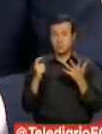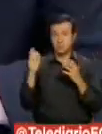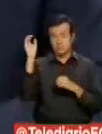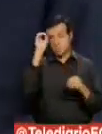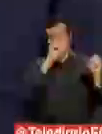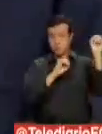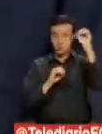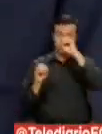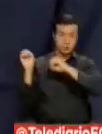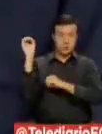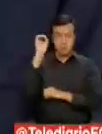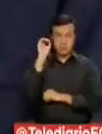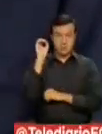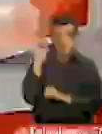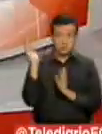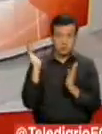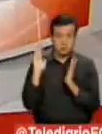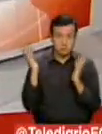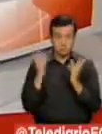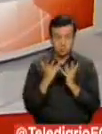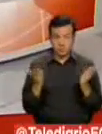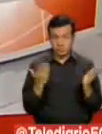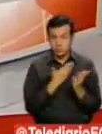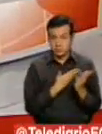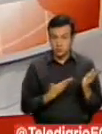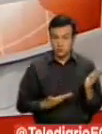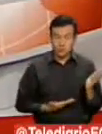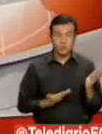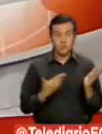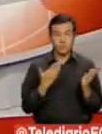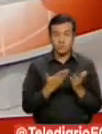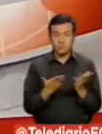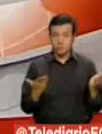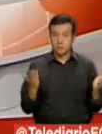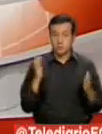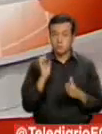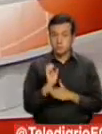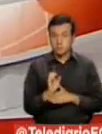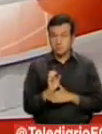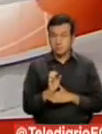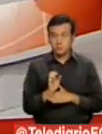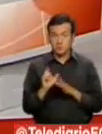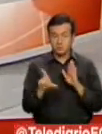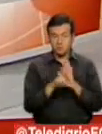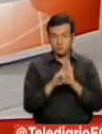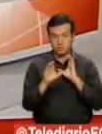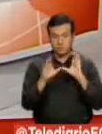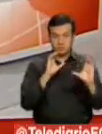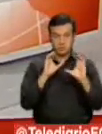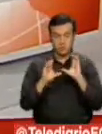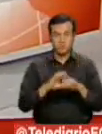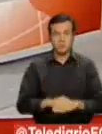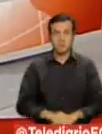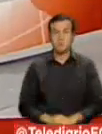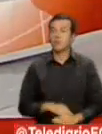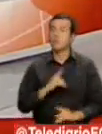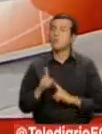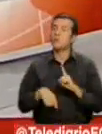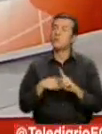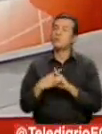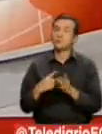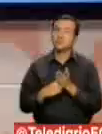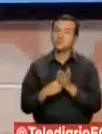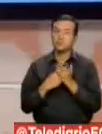veto parcial del presidente o de la presidencia de la República a la Ley Orgánica de Comunicación. ¿Cuándo será